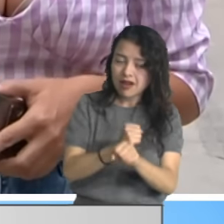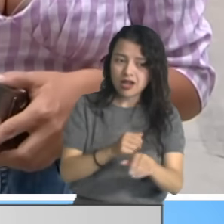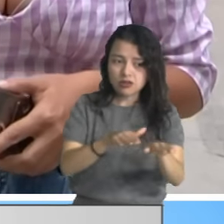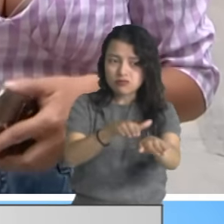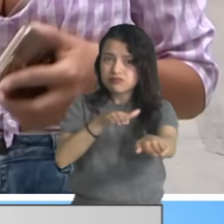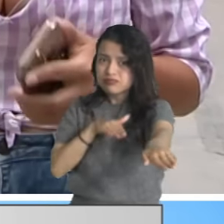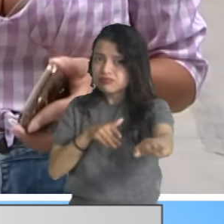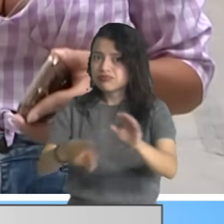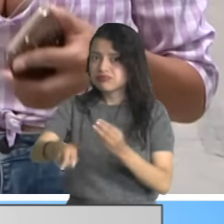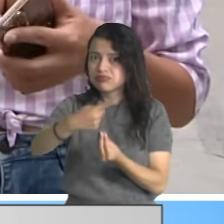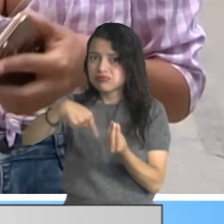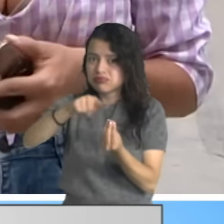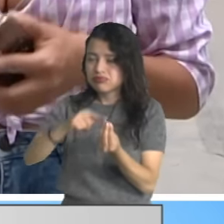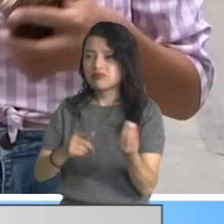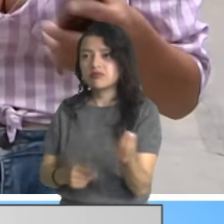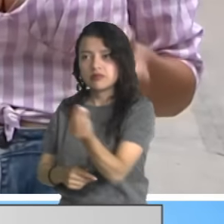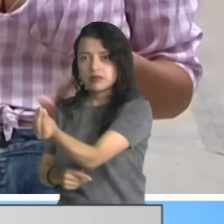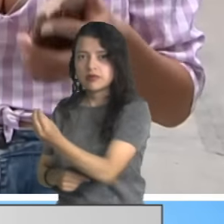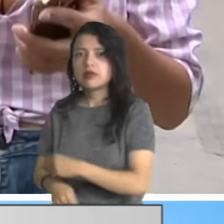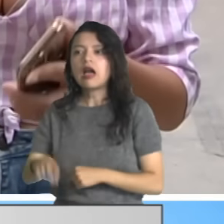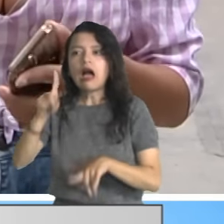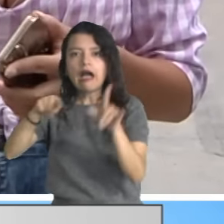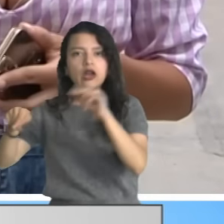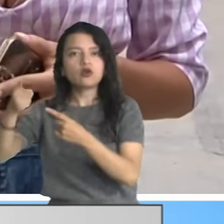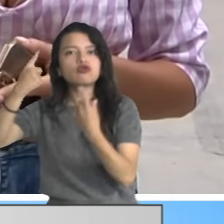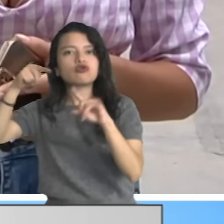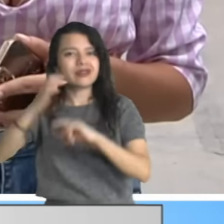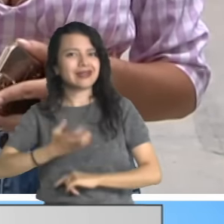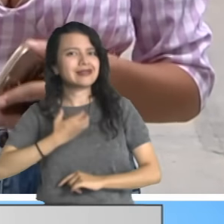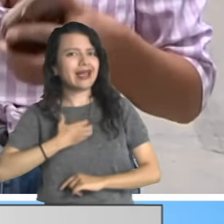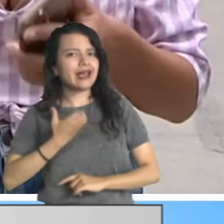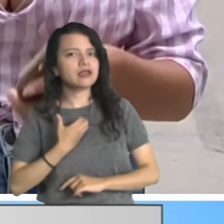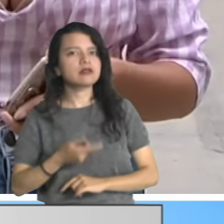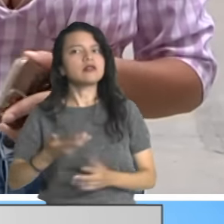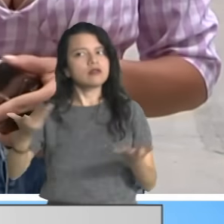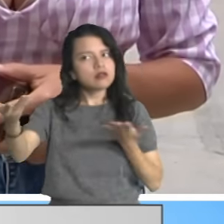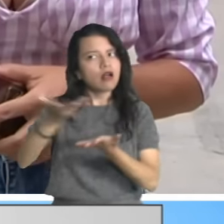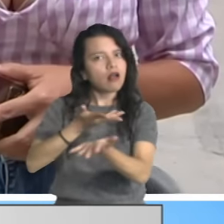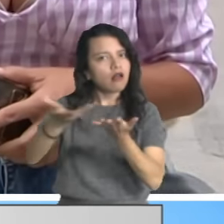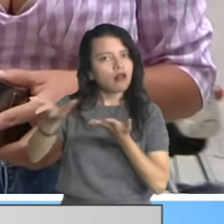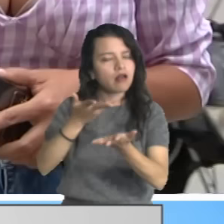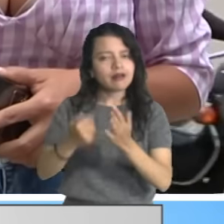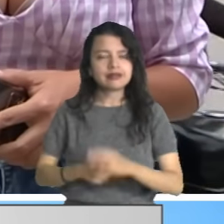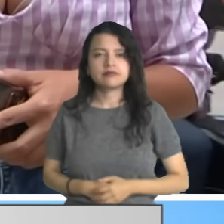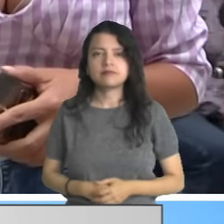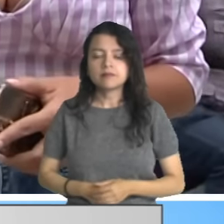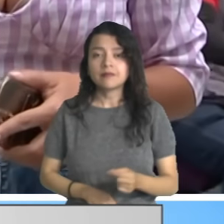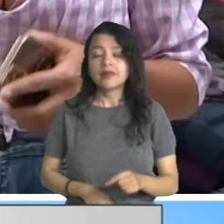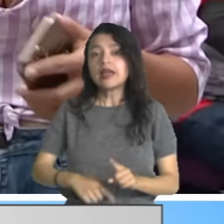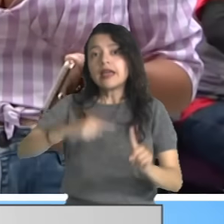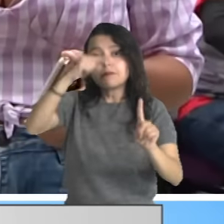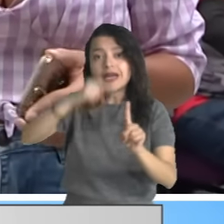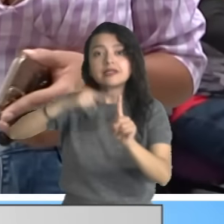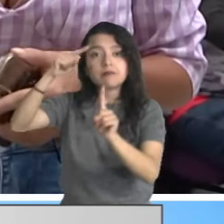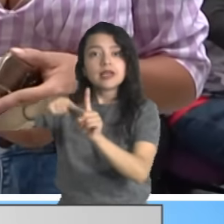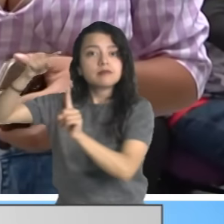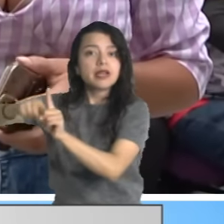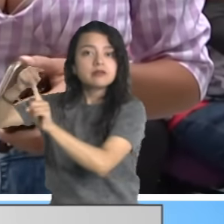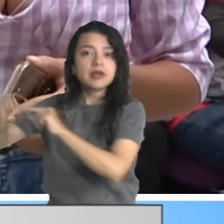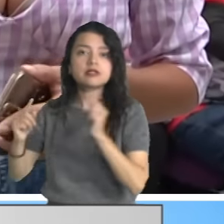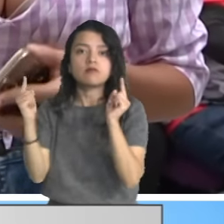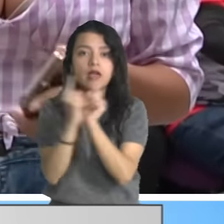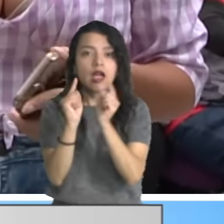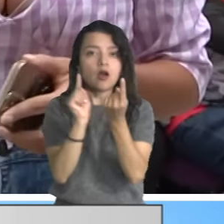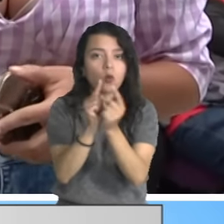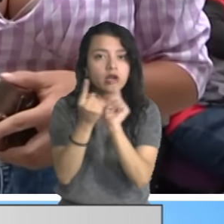muchas las quejas. Luego de esos compromisos también se acordaron realizar unas reuniones mensuales para revisarlos y